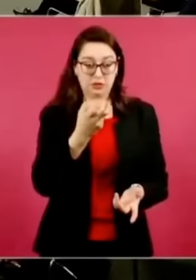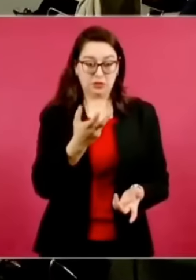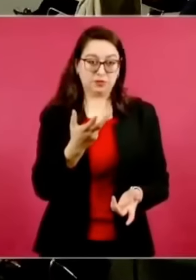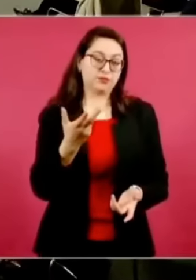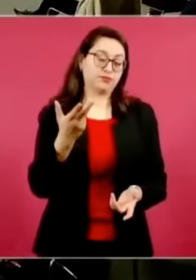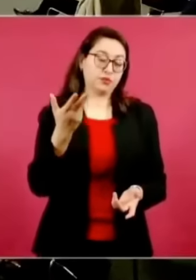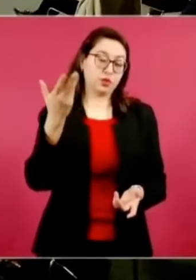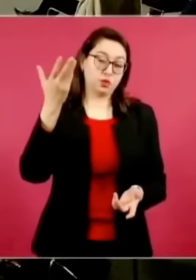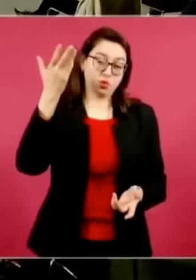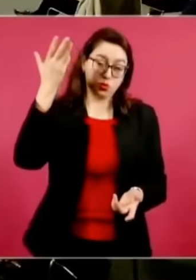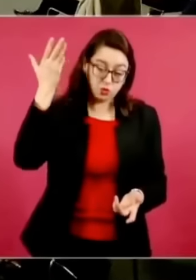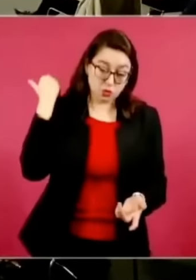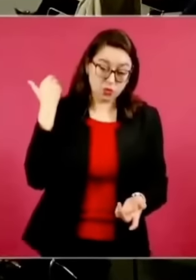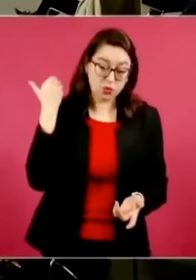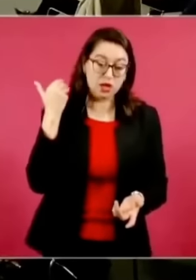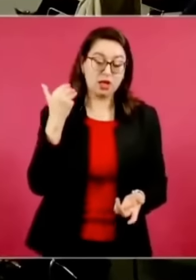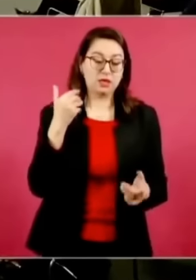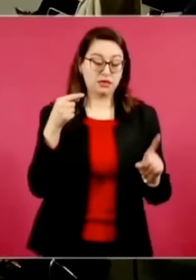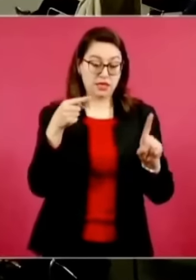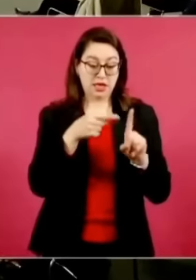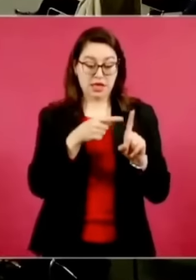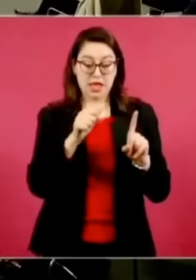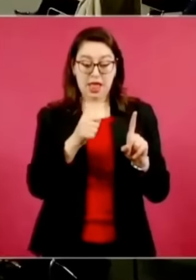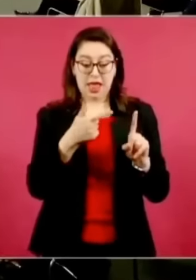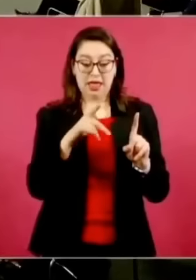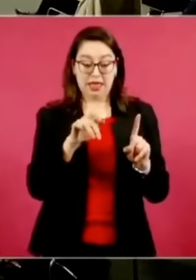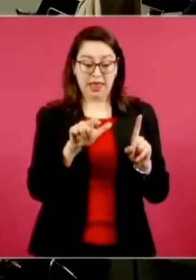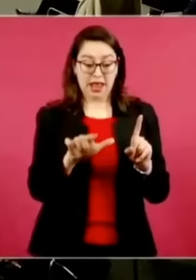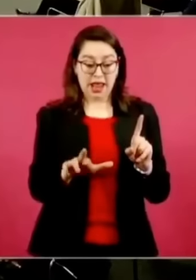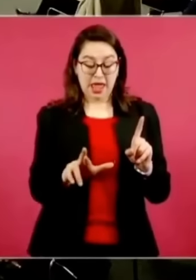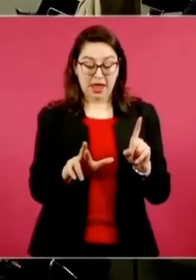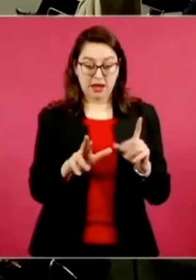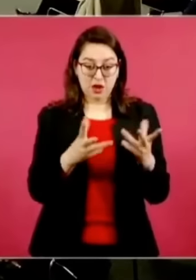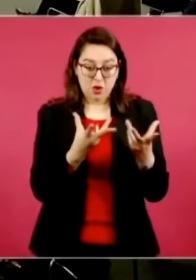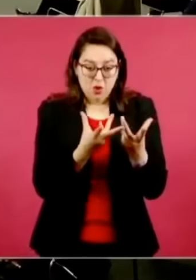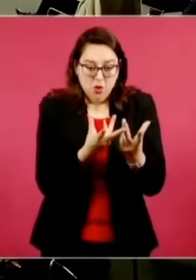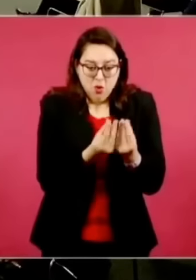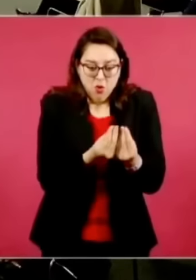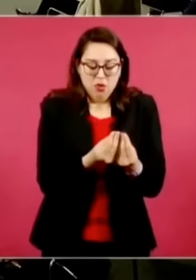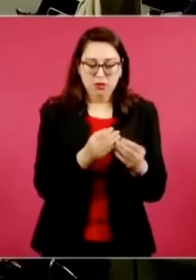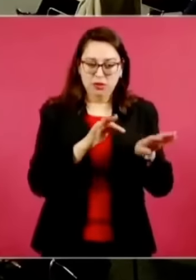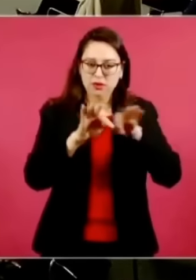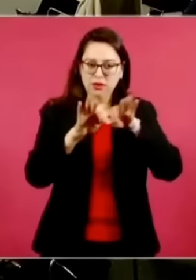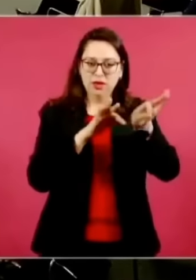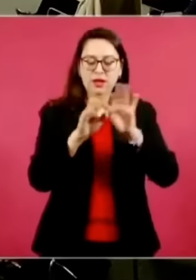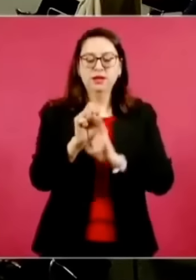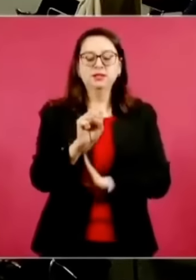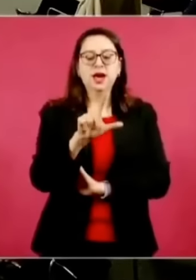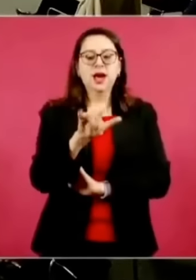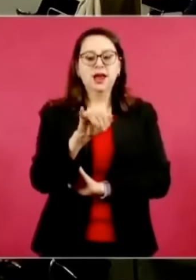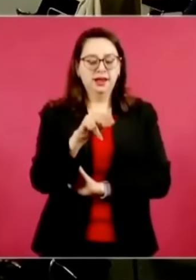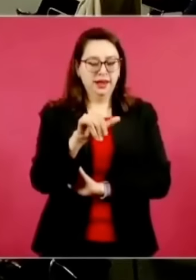Aguilar es el consentido de Salinas,